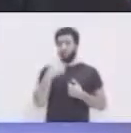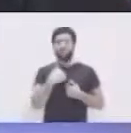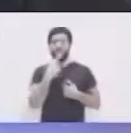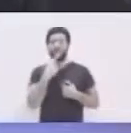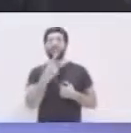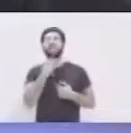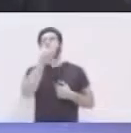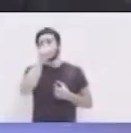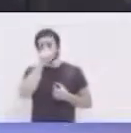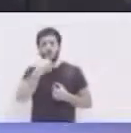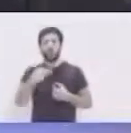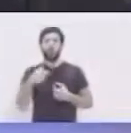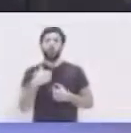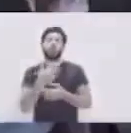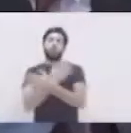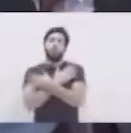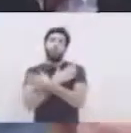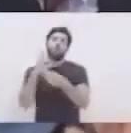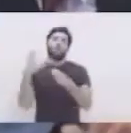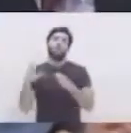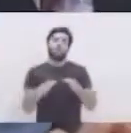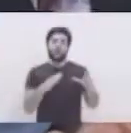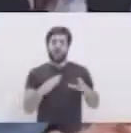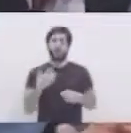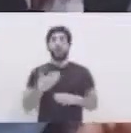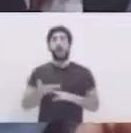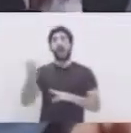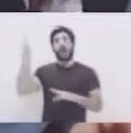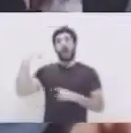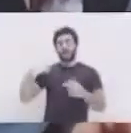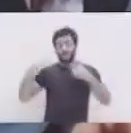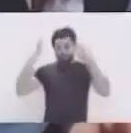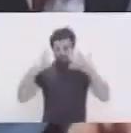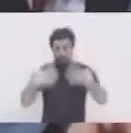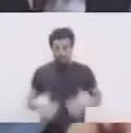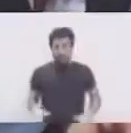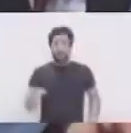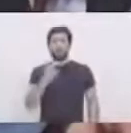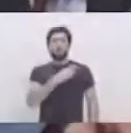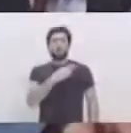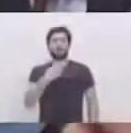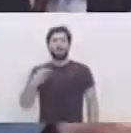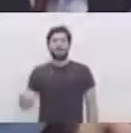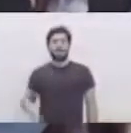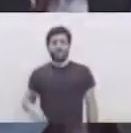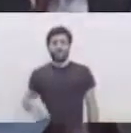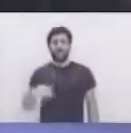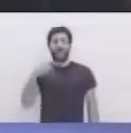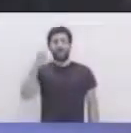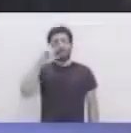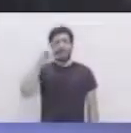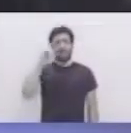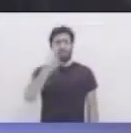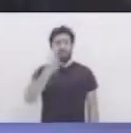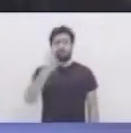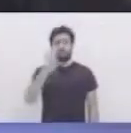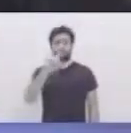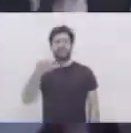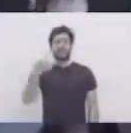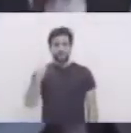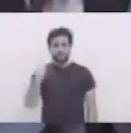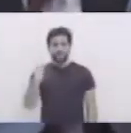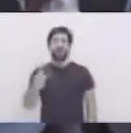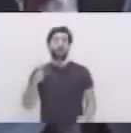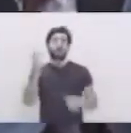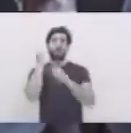algún cumpleaños, de alguna edad en específico? Cuando era pequeña me disfracé de Bella y estaba como que igual con mi piñata. ¿Y la piñata de qué